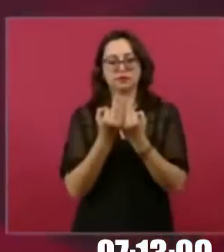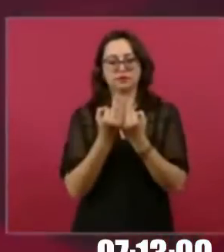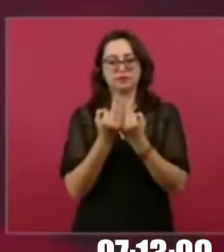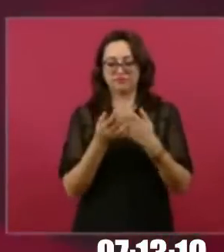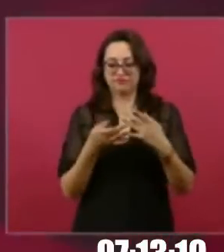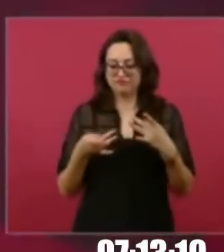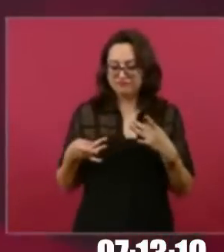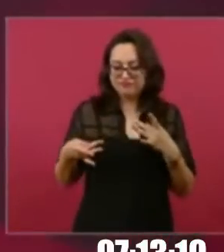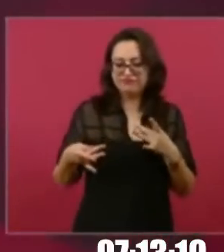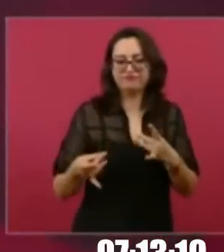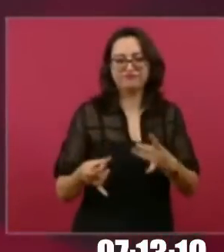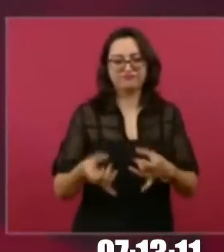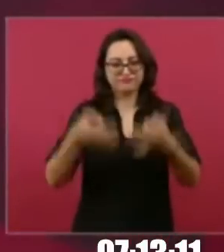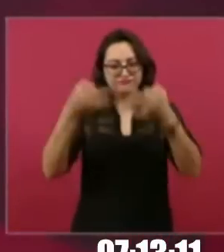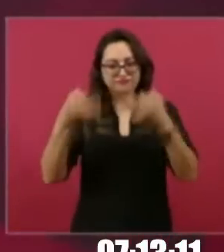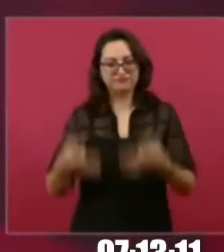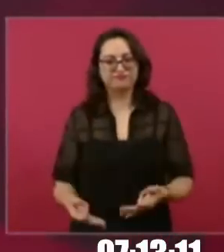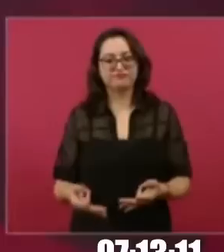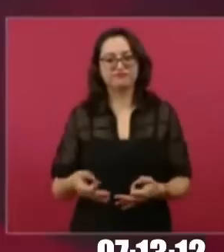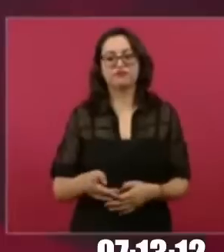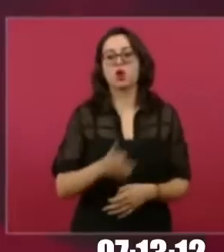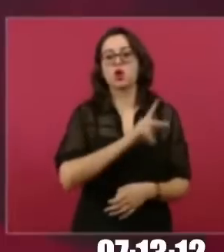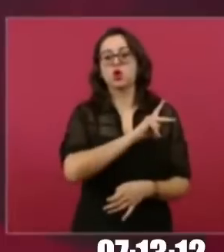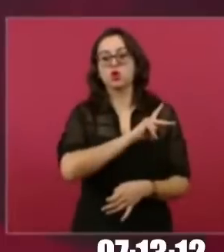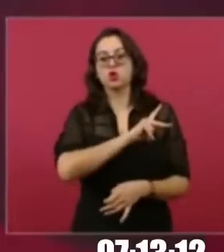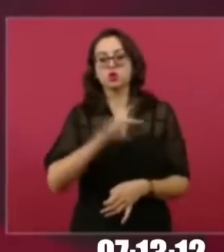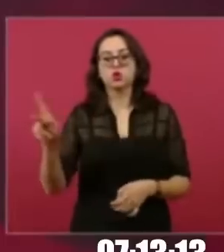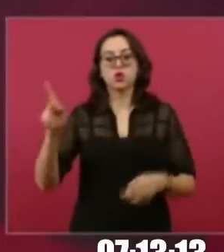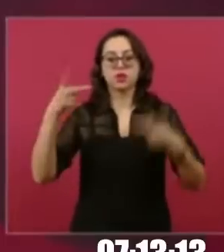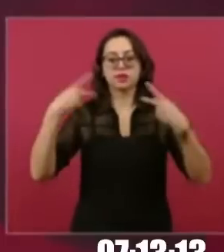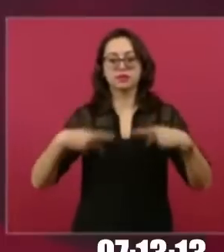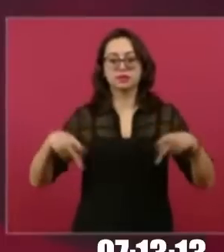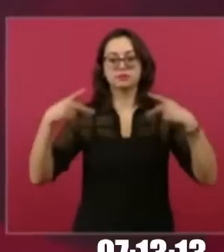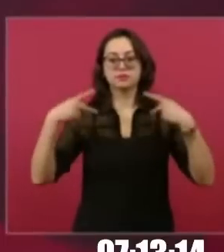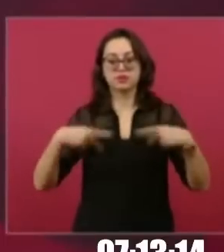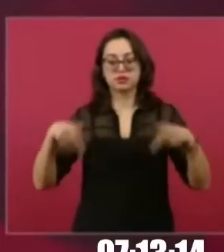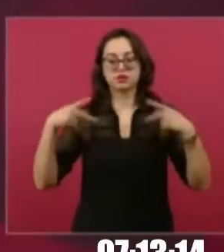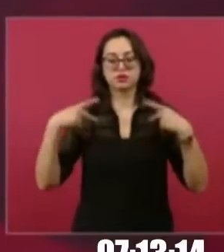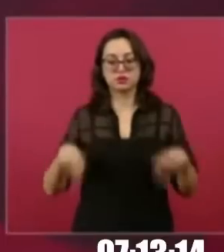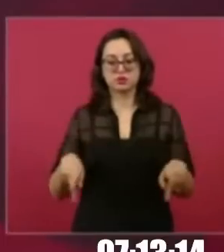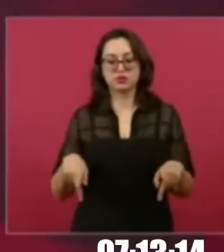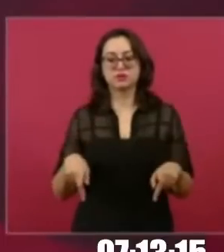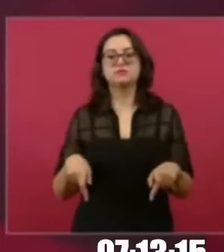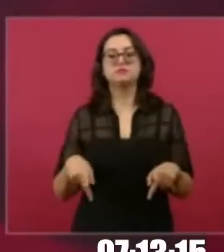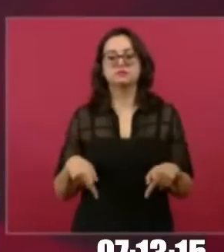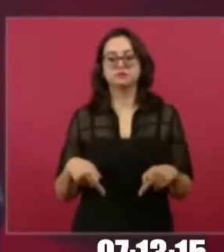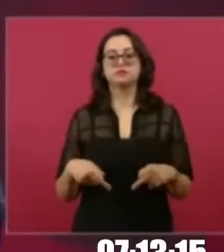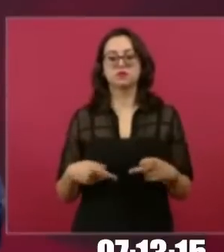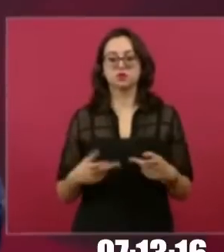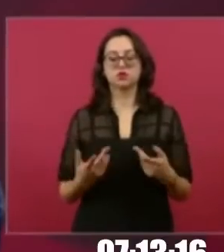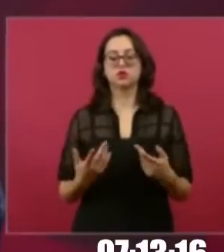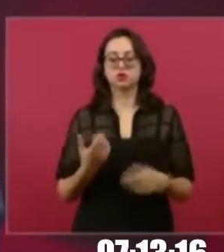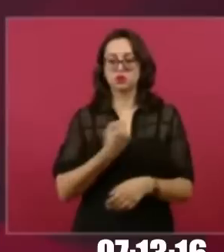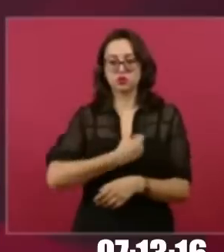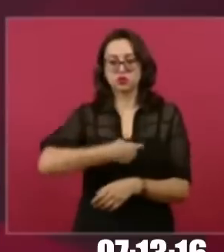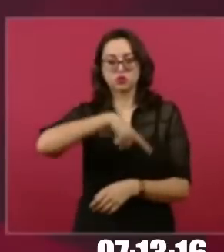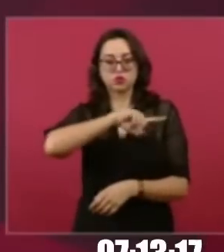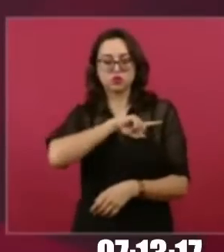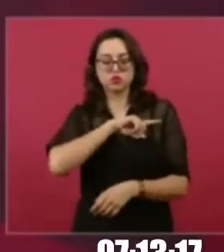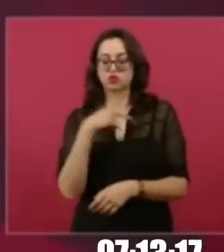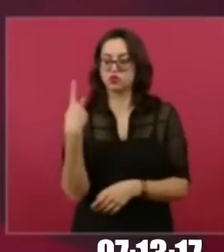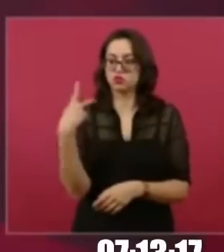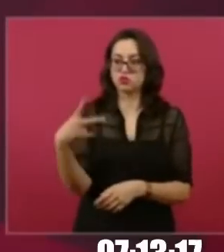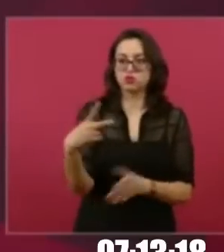universal para todos los mexicanos garantizar el derecho a la salud